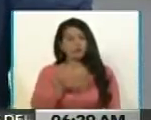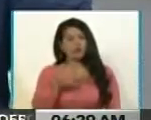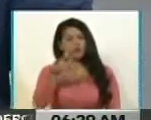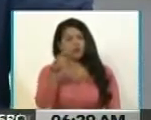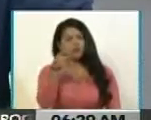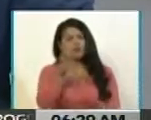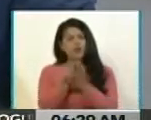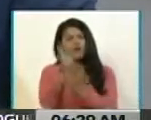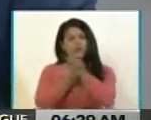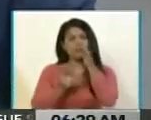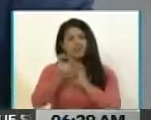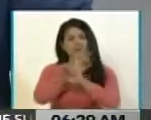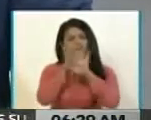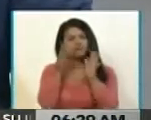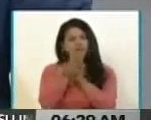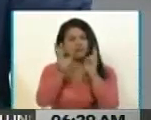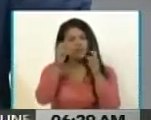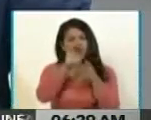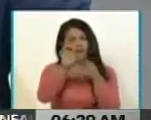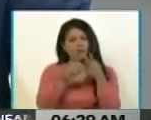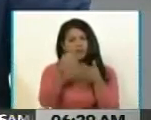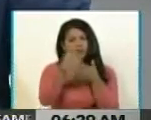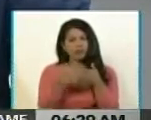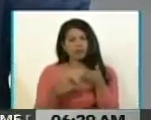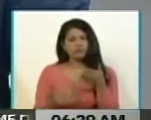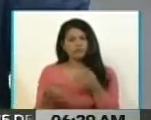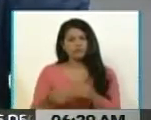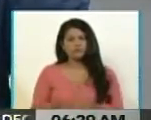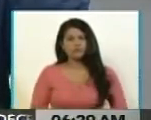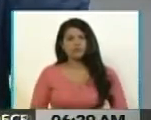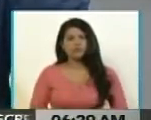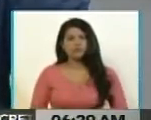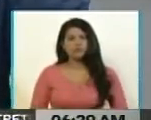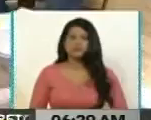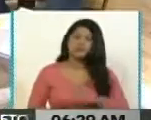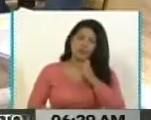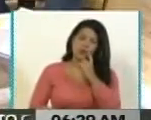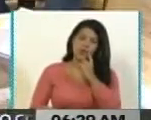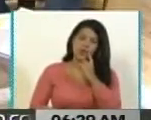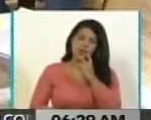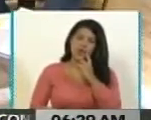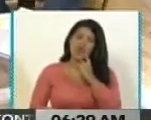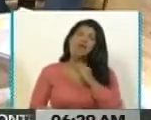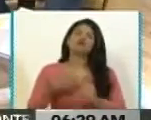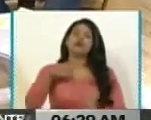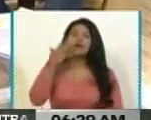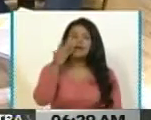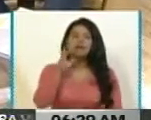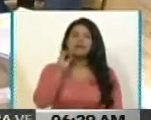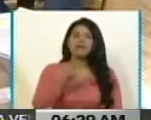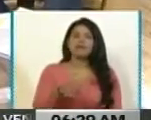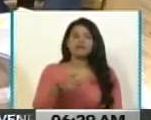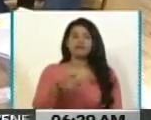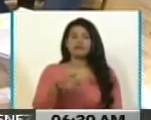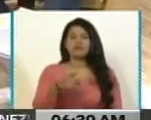balance en torno a este elemento. Yo creo que ahí justamente es donde hay que quitarse más los